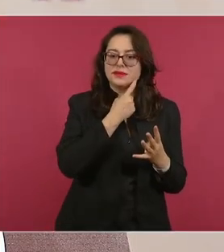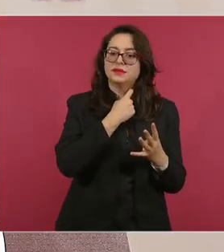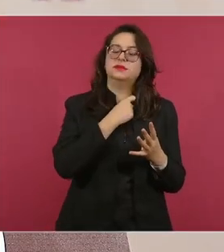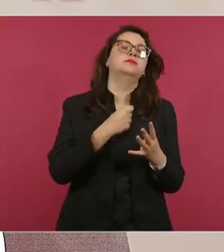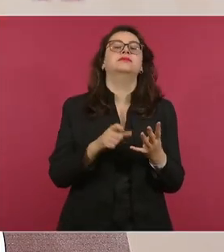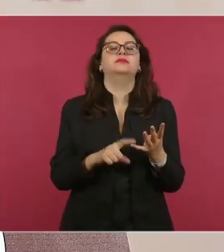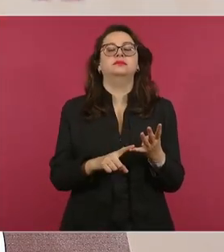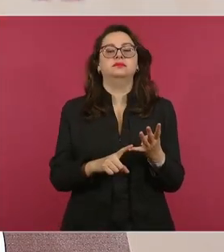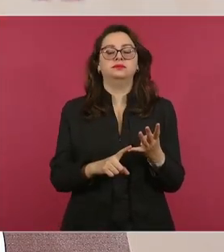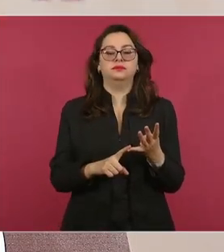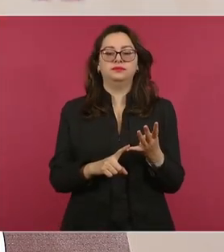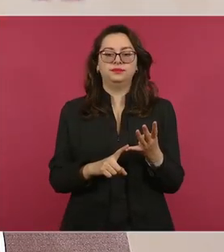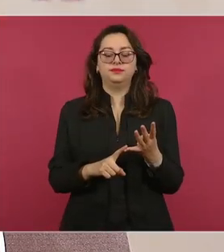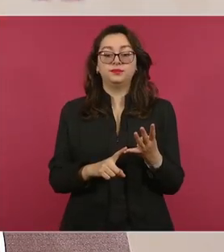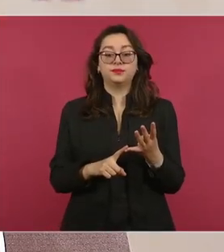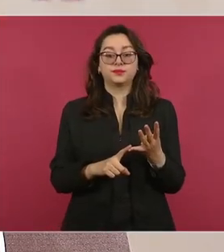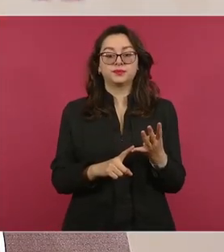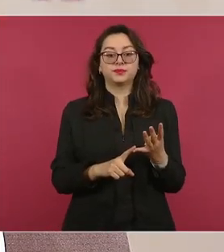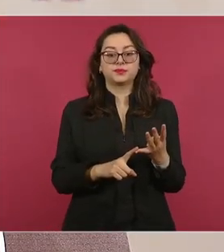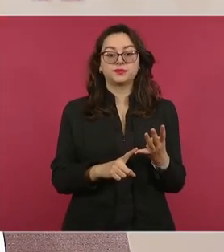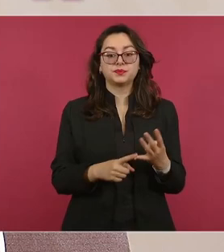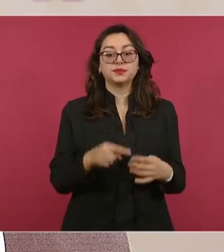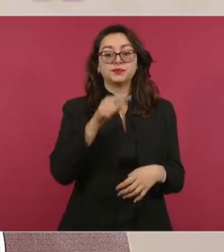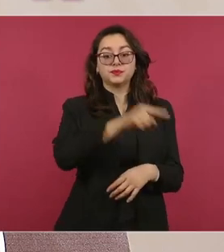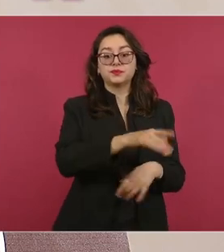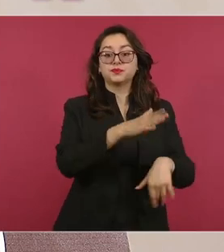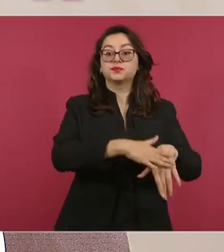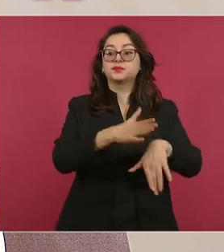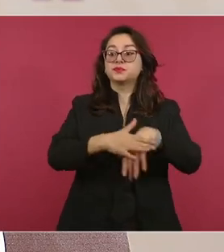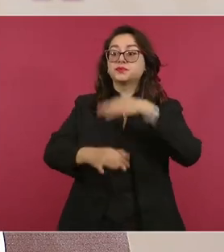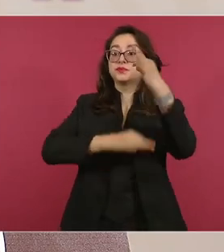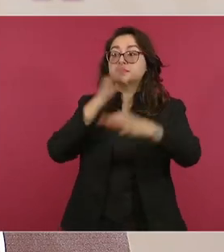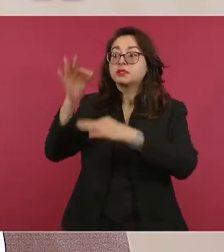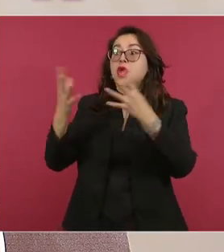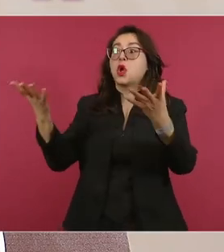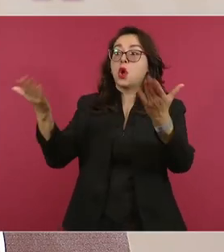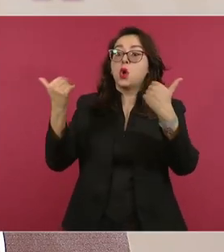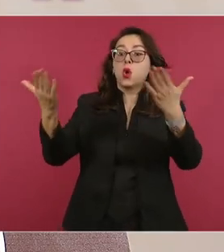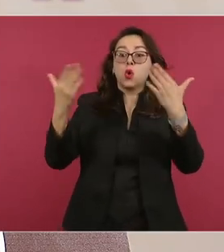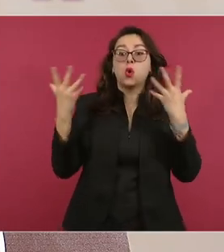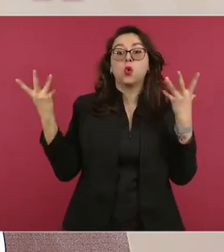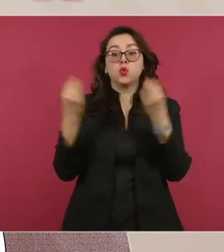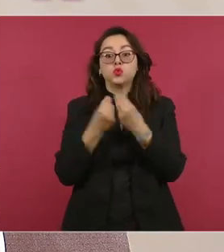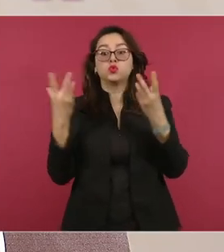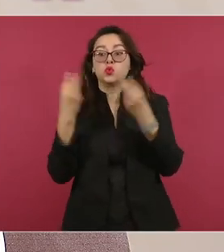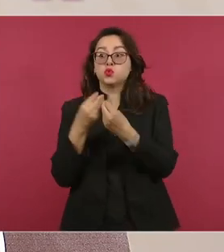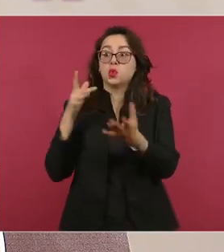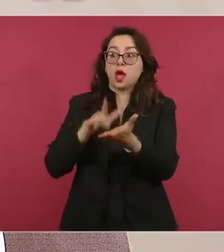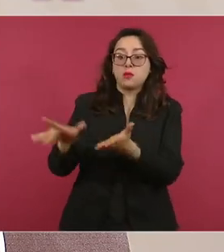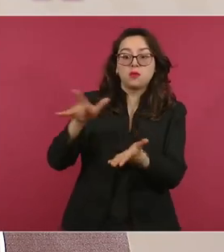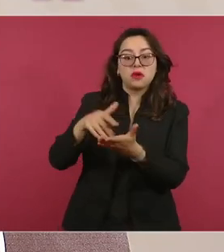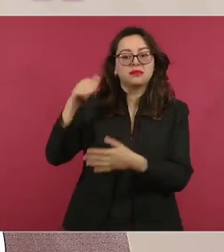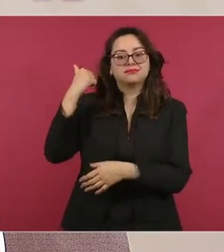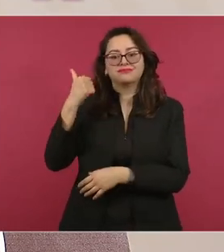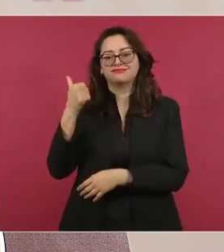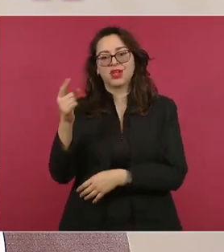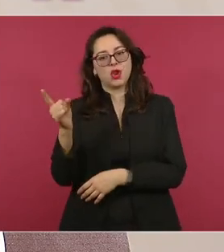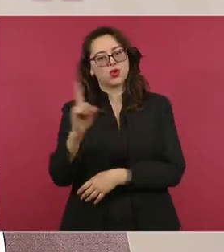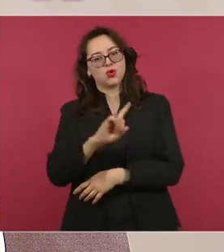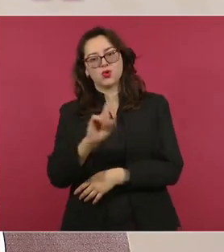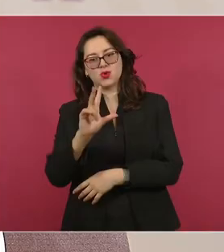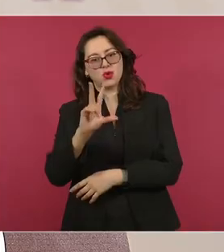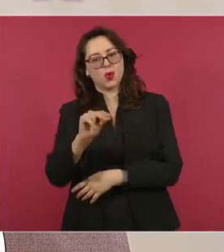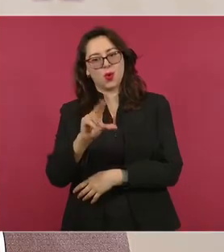pedir ayuda y sumarse al llamado a la solidaridad, opositores difunden mentiras de que el gobierno habría